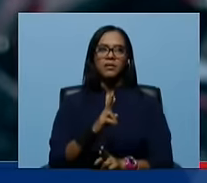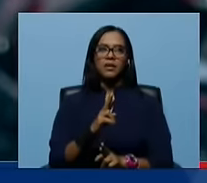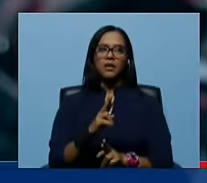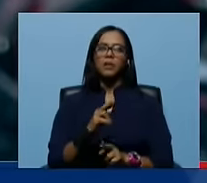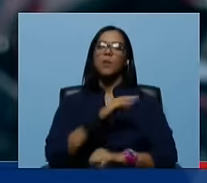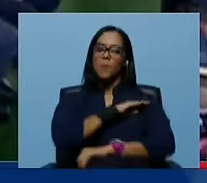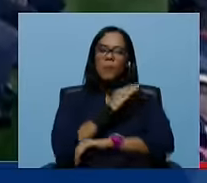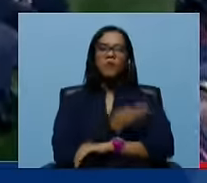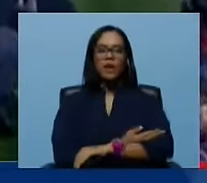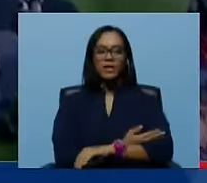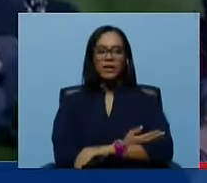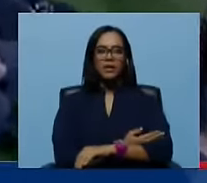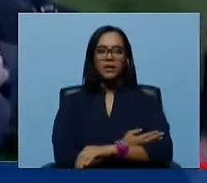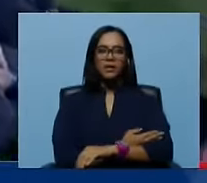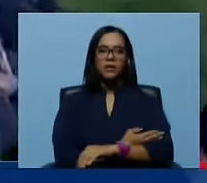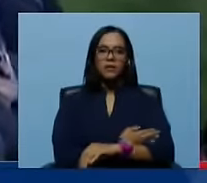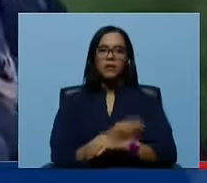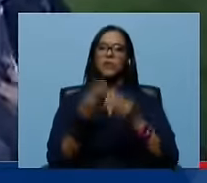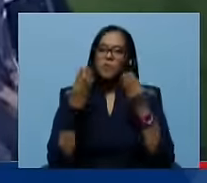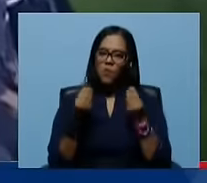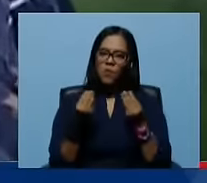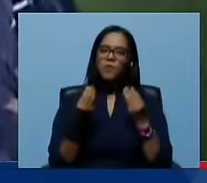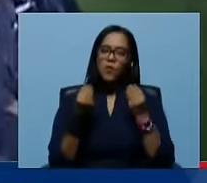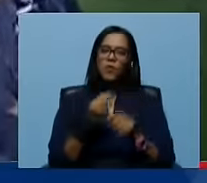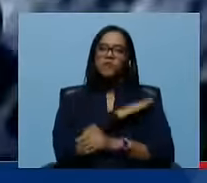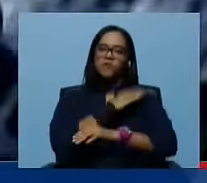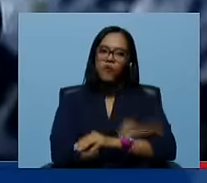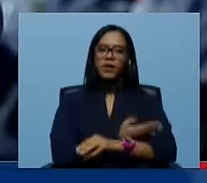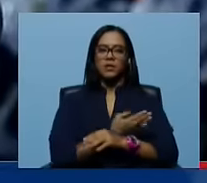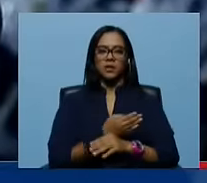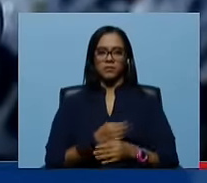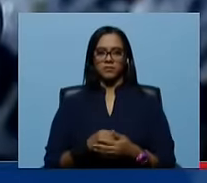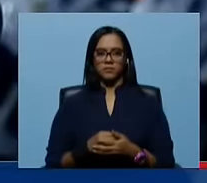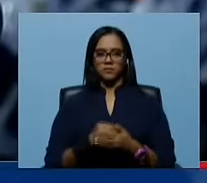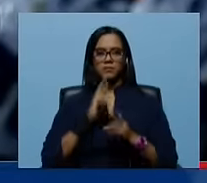sumamente contundente, severamente contundente.